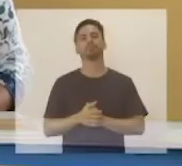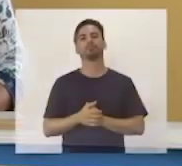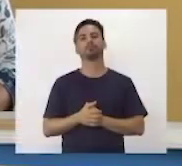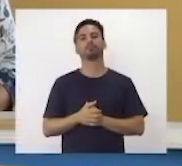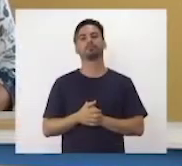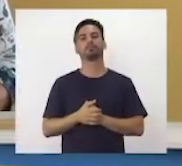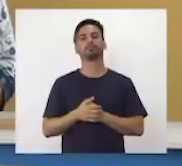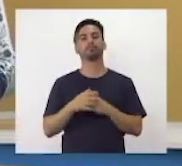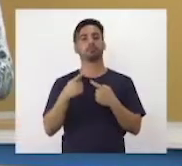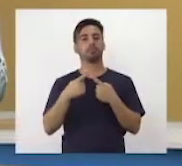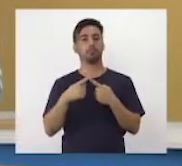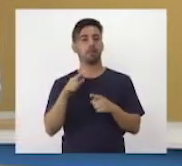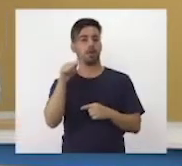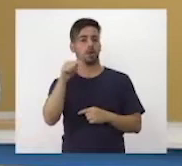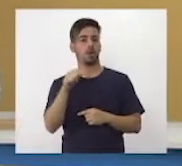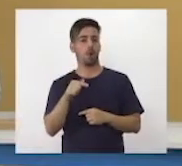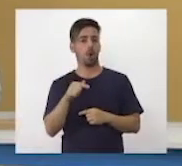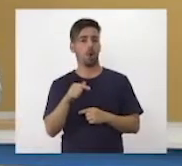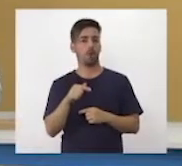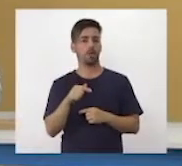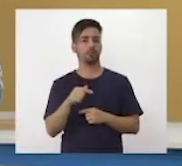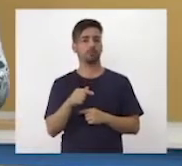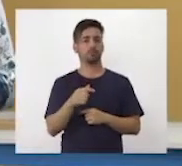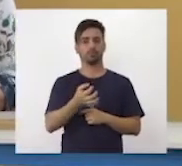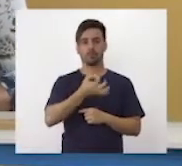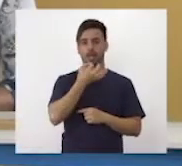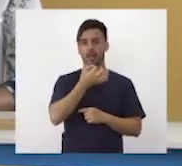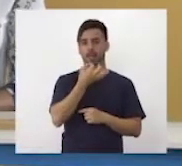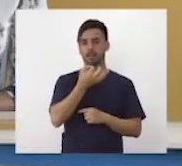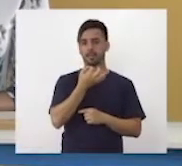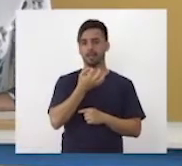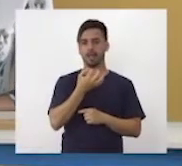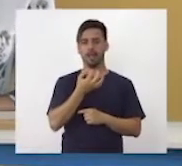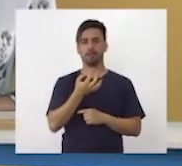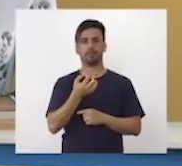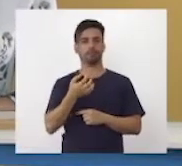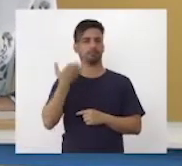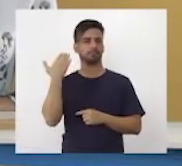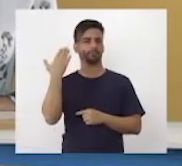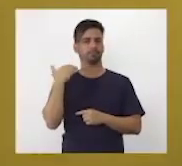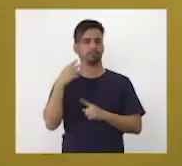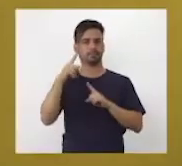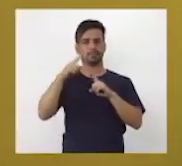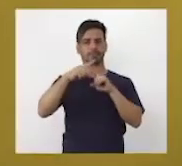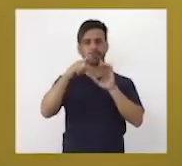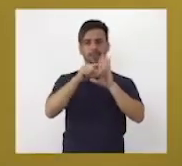Pero bien, en el tema de la clase de hoy aparecía otra operación